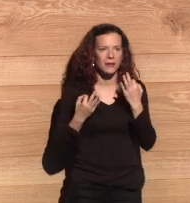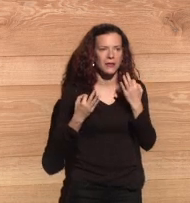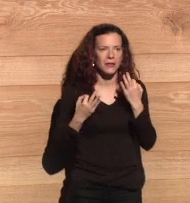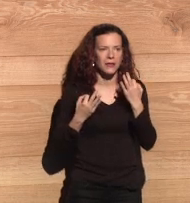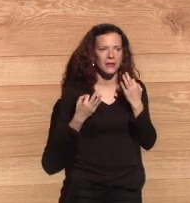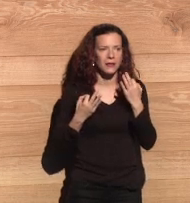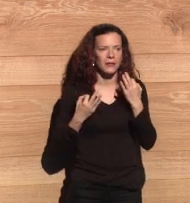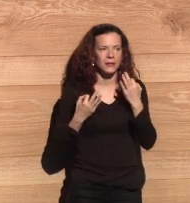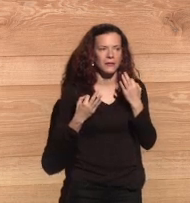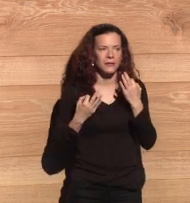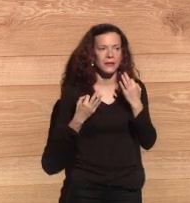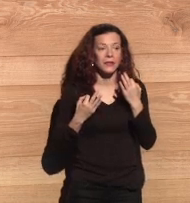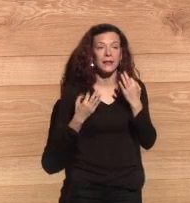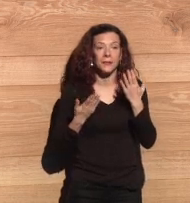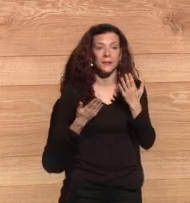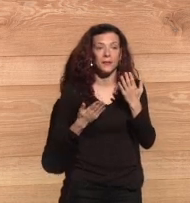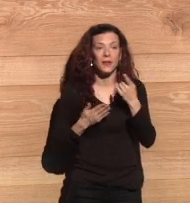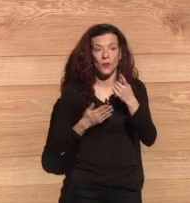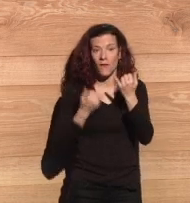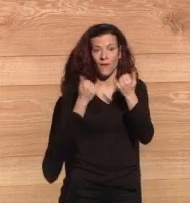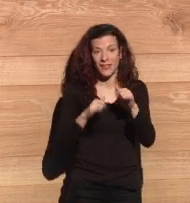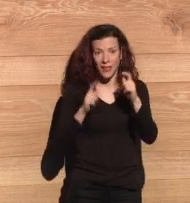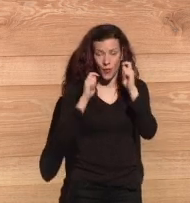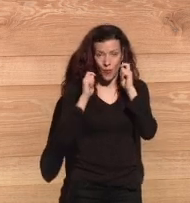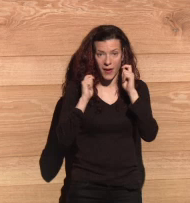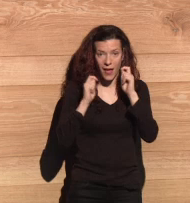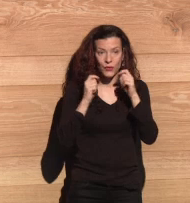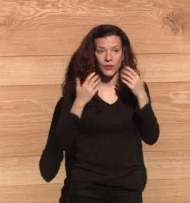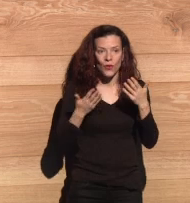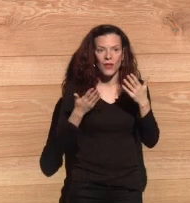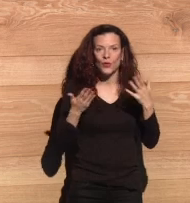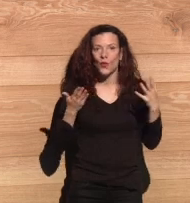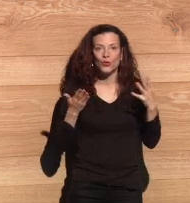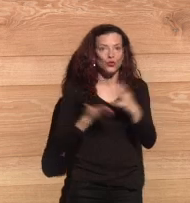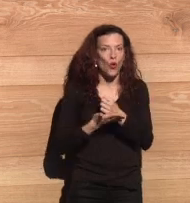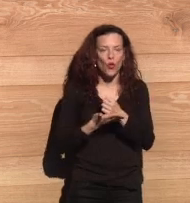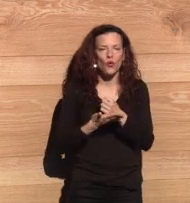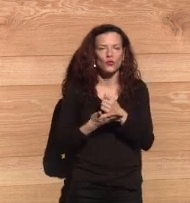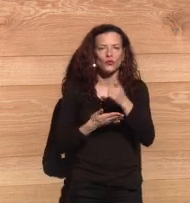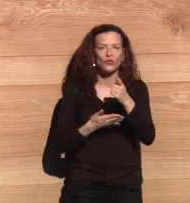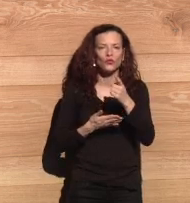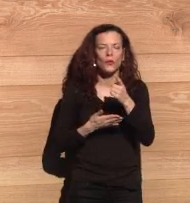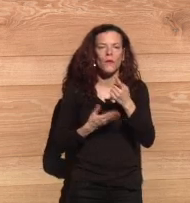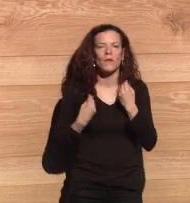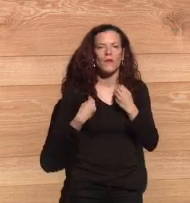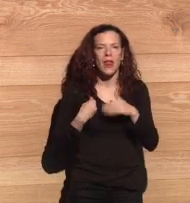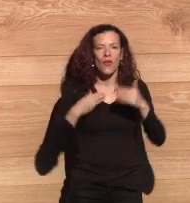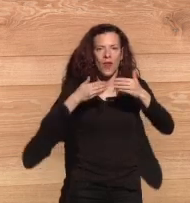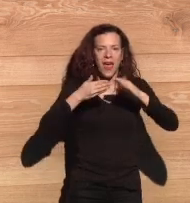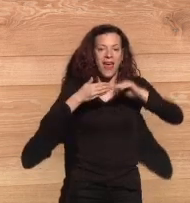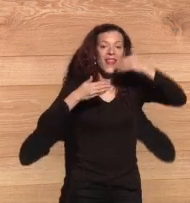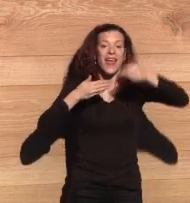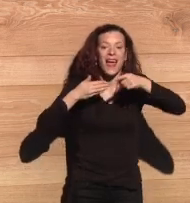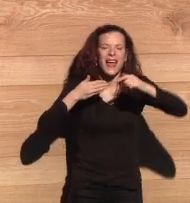pasando. Y sigue, sí. Creo que se ha vuelto. Era una fiesta de cumpleaños, entonces todos ellos viven en San Diego, del otro